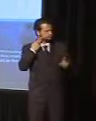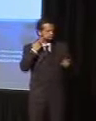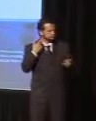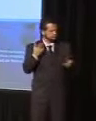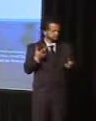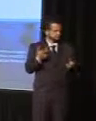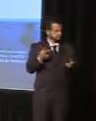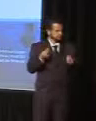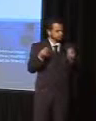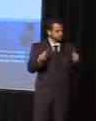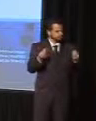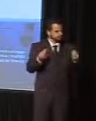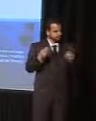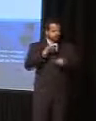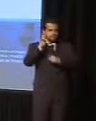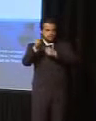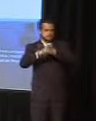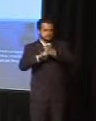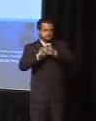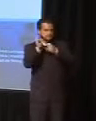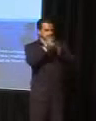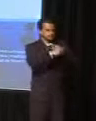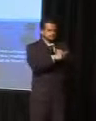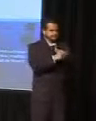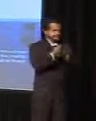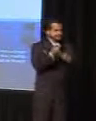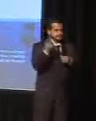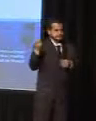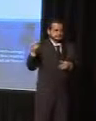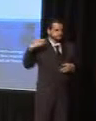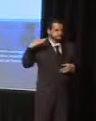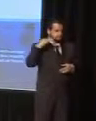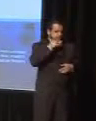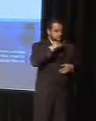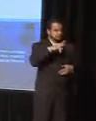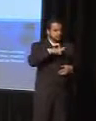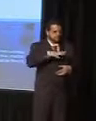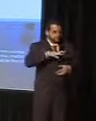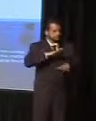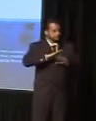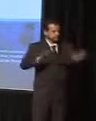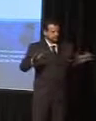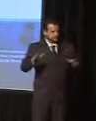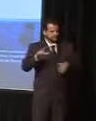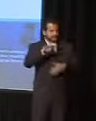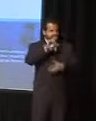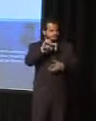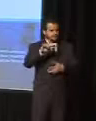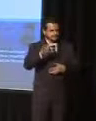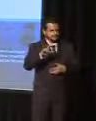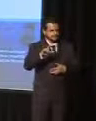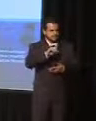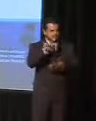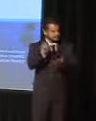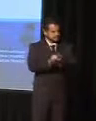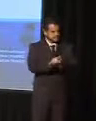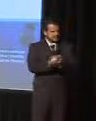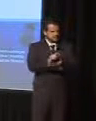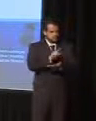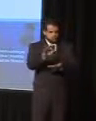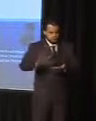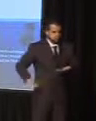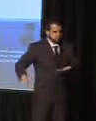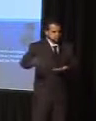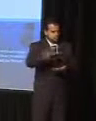muchos países en áfrica ya tienen legislación y regulación muy precisa sobre el financiamiento